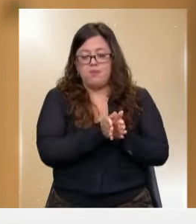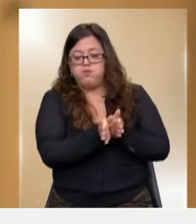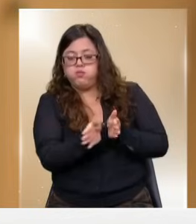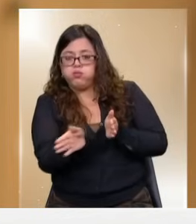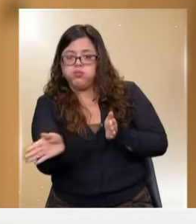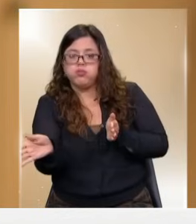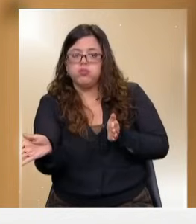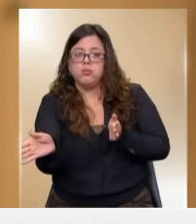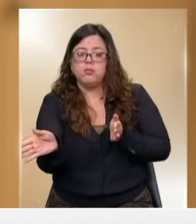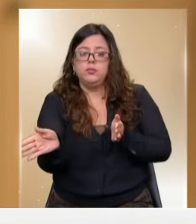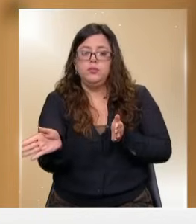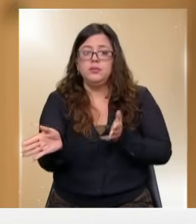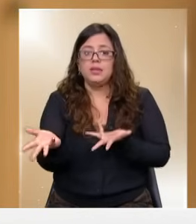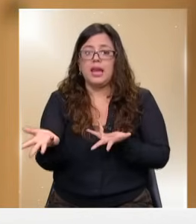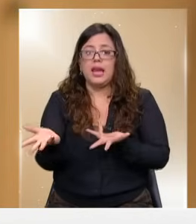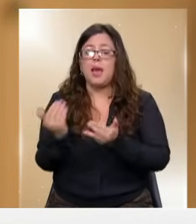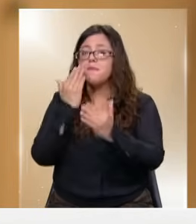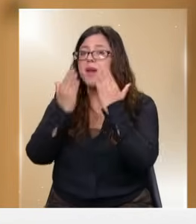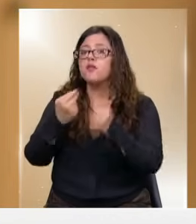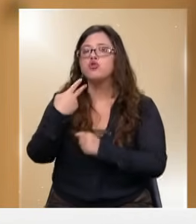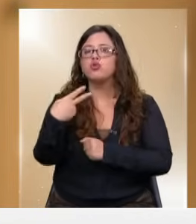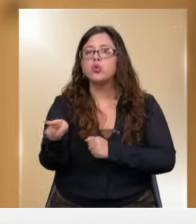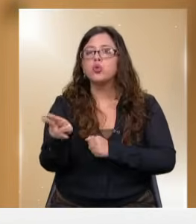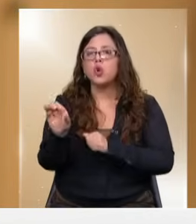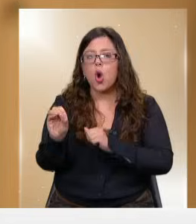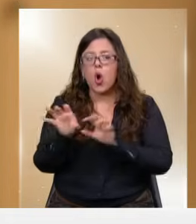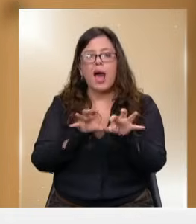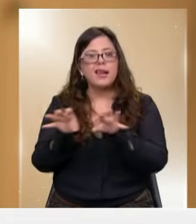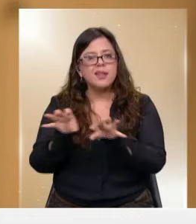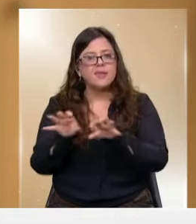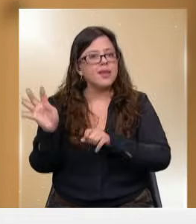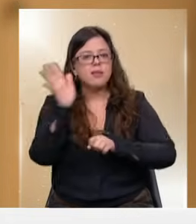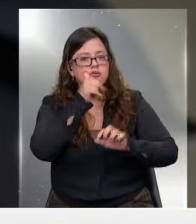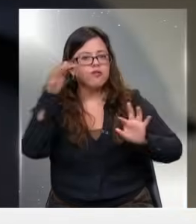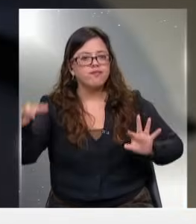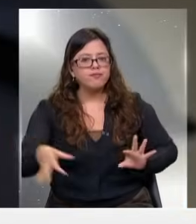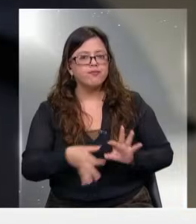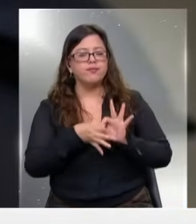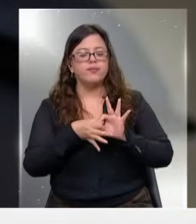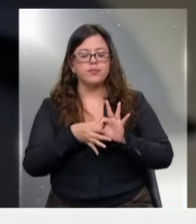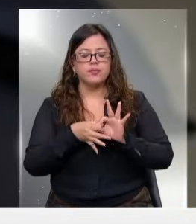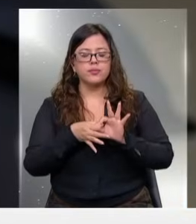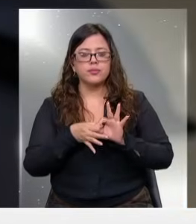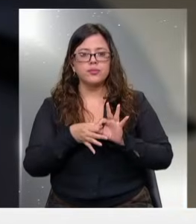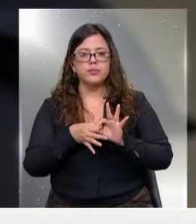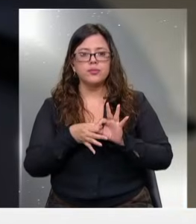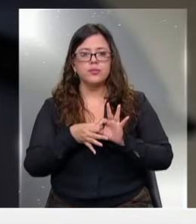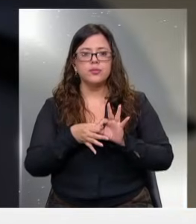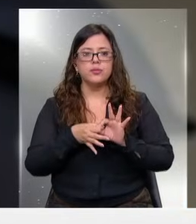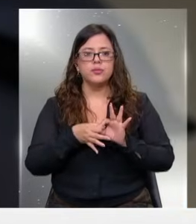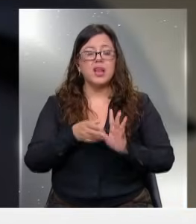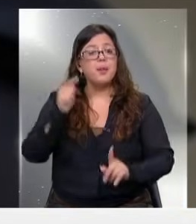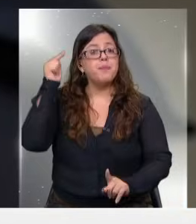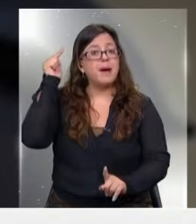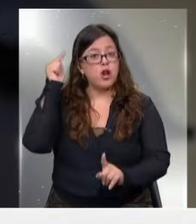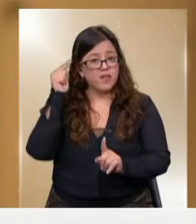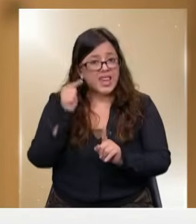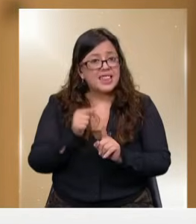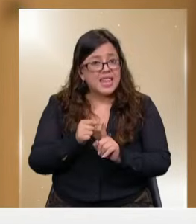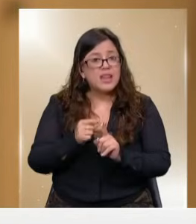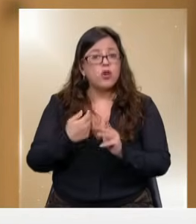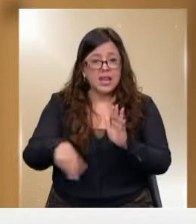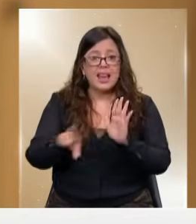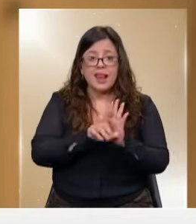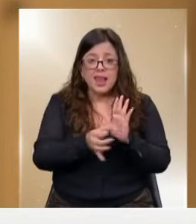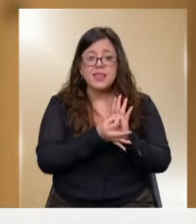fondos del Estado en beneficio propio o en actividades que no dicen relación directa con los destinos que fueron establecidos por la